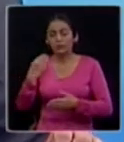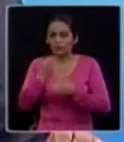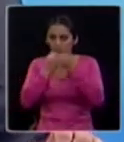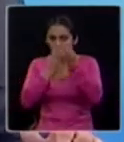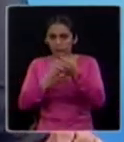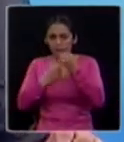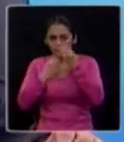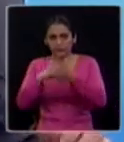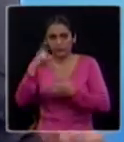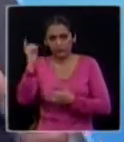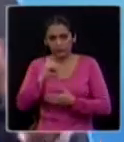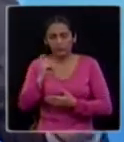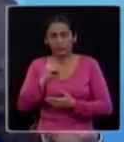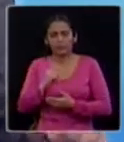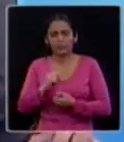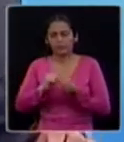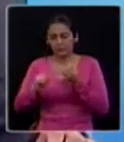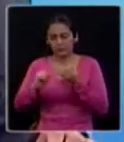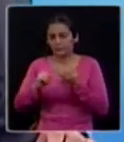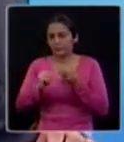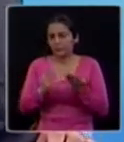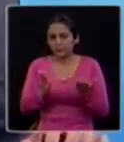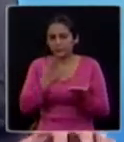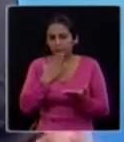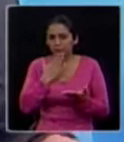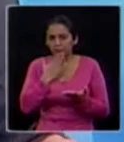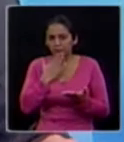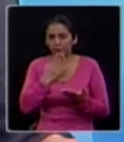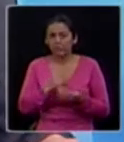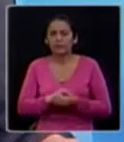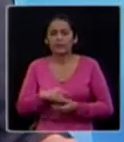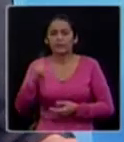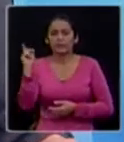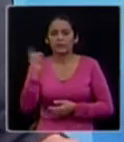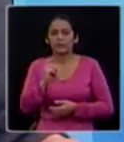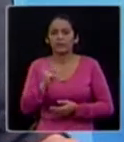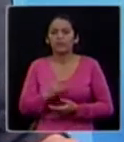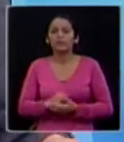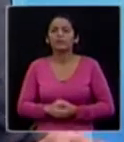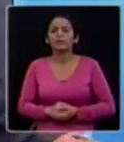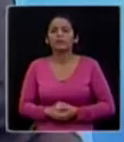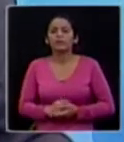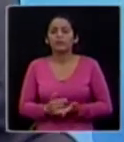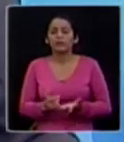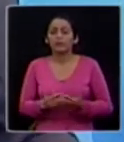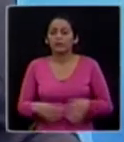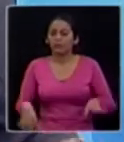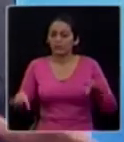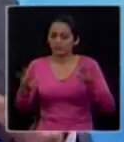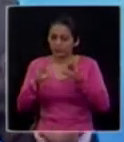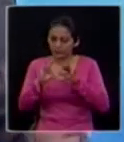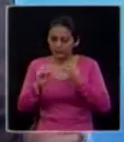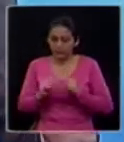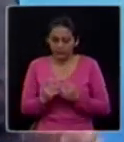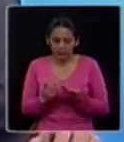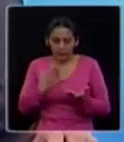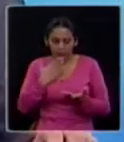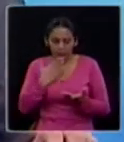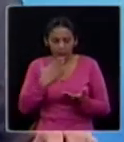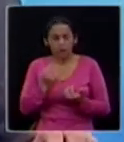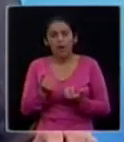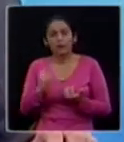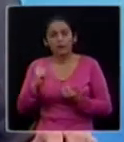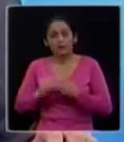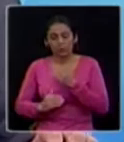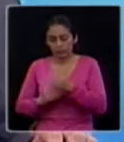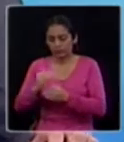presenté también el día de ayer. Y el primero de ellos, creo que siempre es importante realizar una autocrítica, estimado Javier, ciudadanía. Los procesos siempre